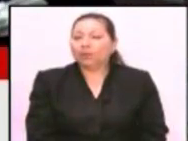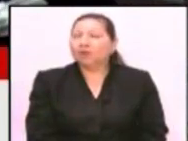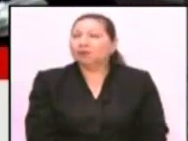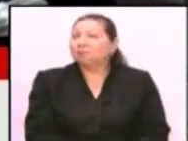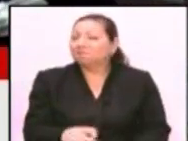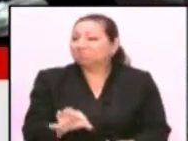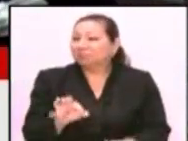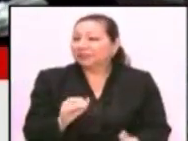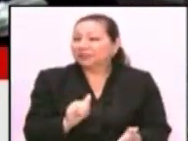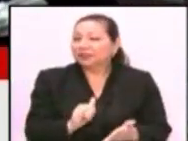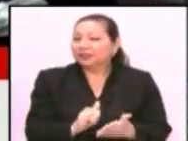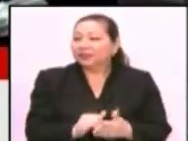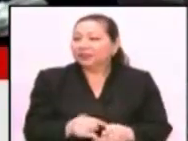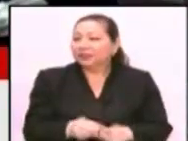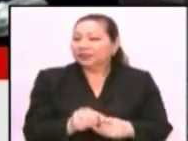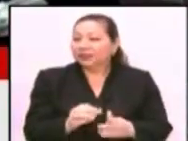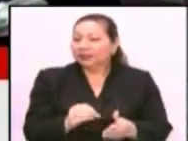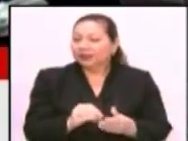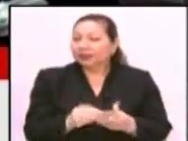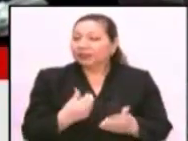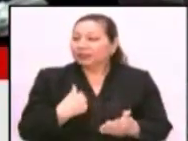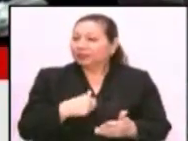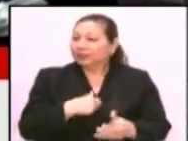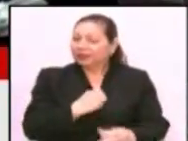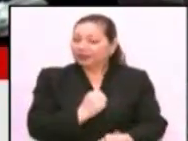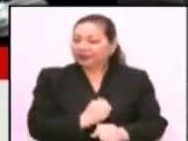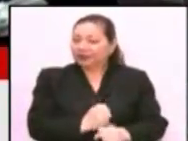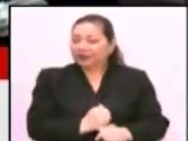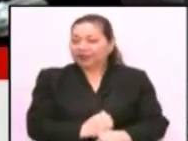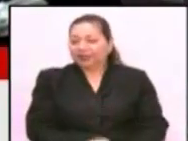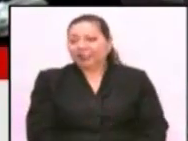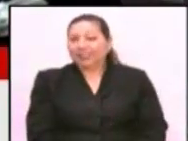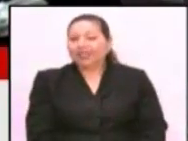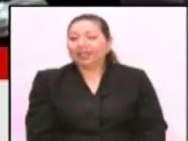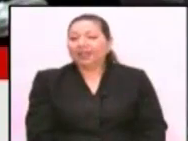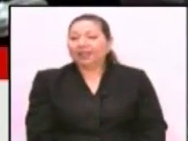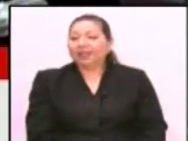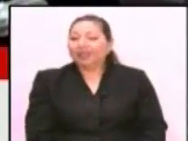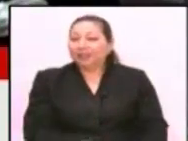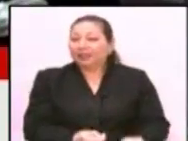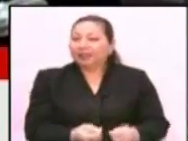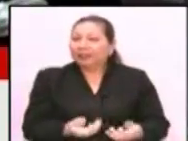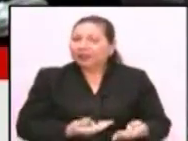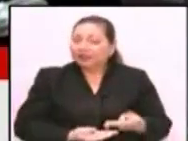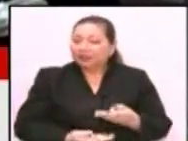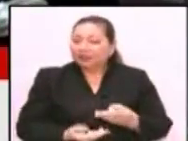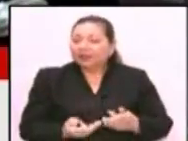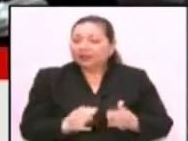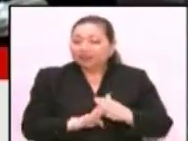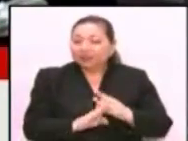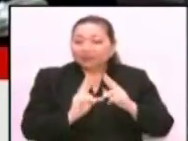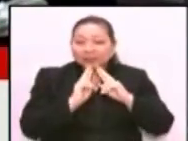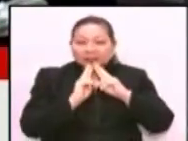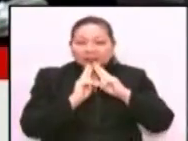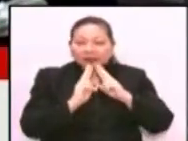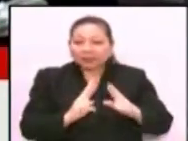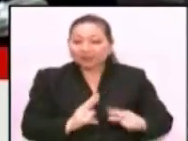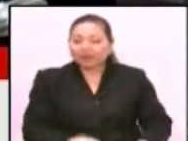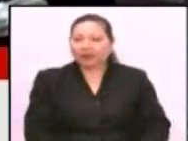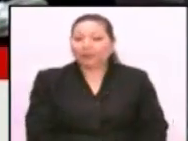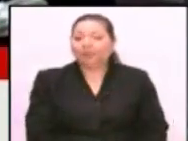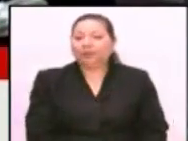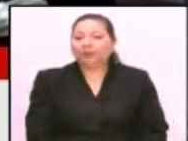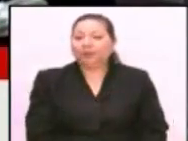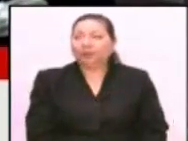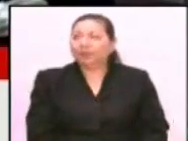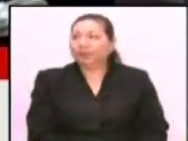de las soluciones, y la principal solución con la que nosotros trabajamos, es con mecanismos de financiamiento basado en resultados.